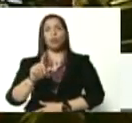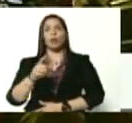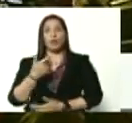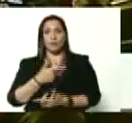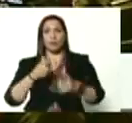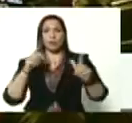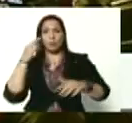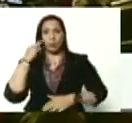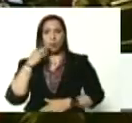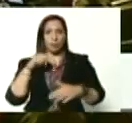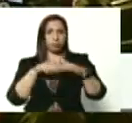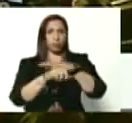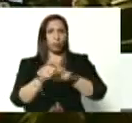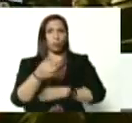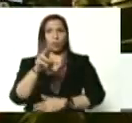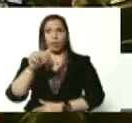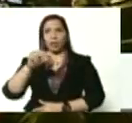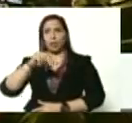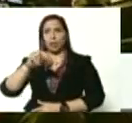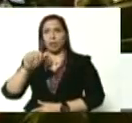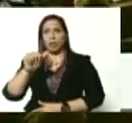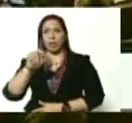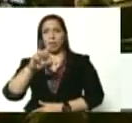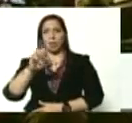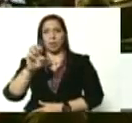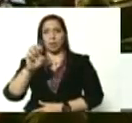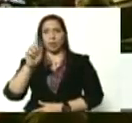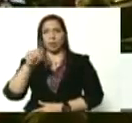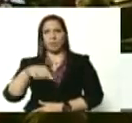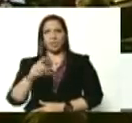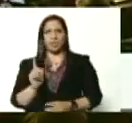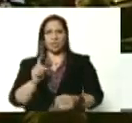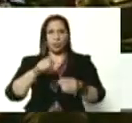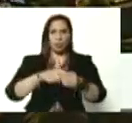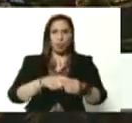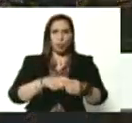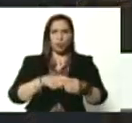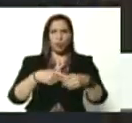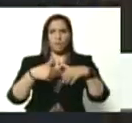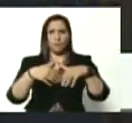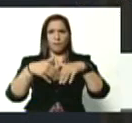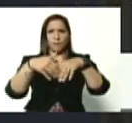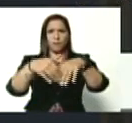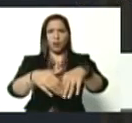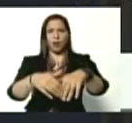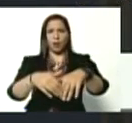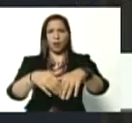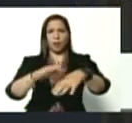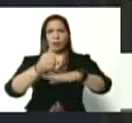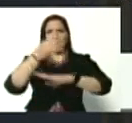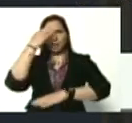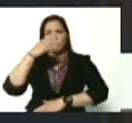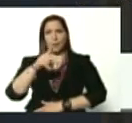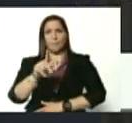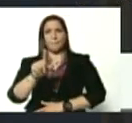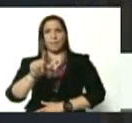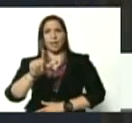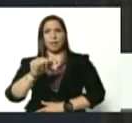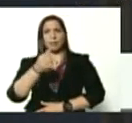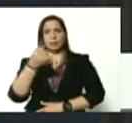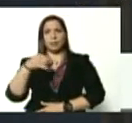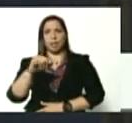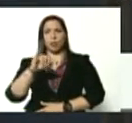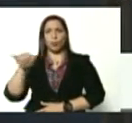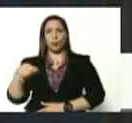bolívar entra guanare con el batallón anzoátegui y se une con la fuerza del general ambrosio plazo plaza unió el